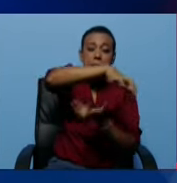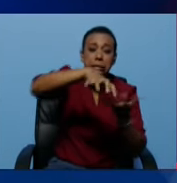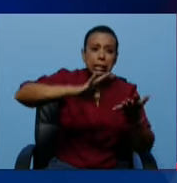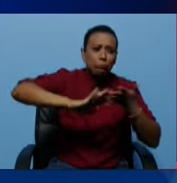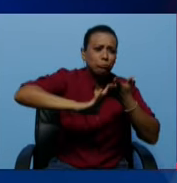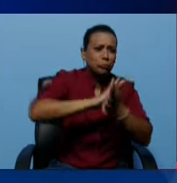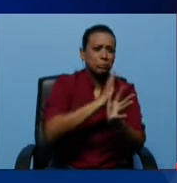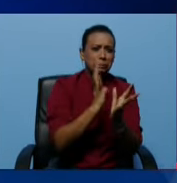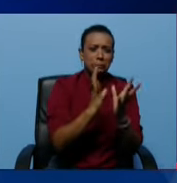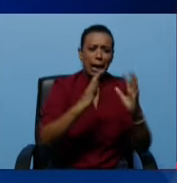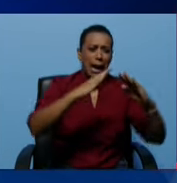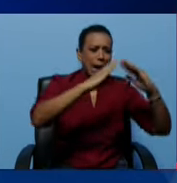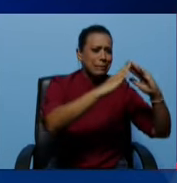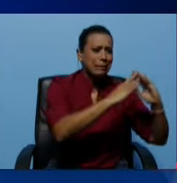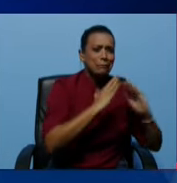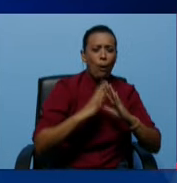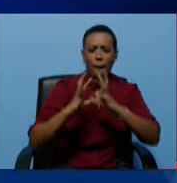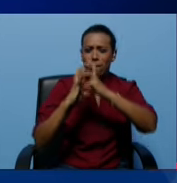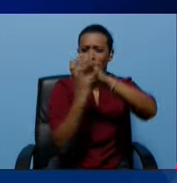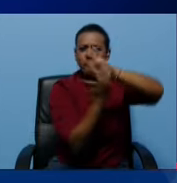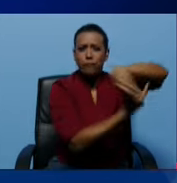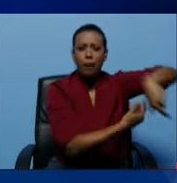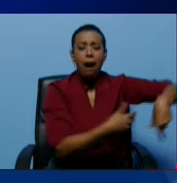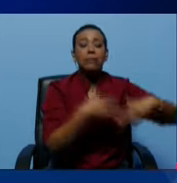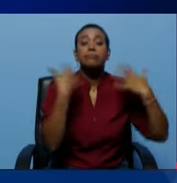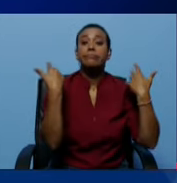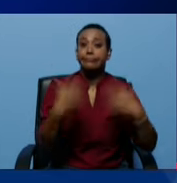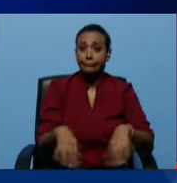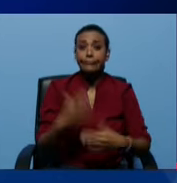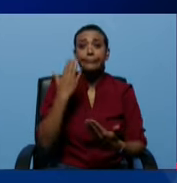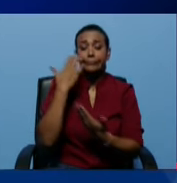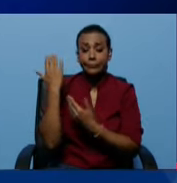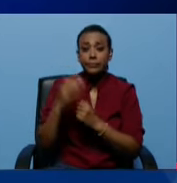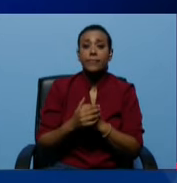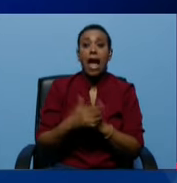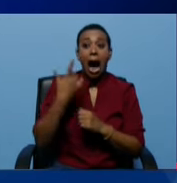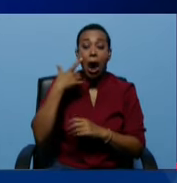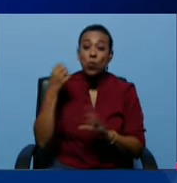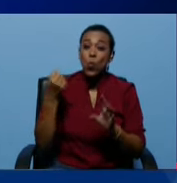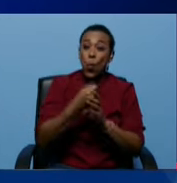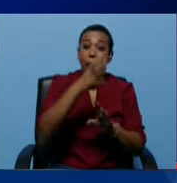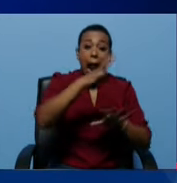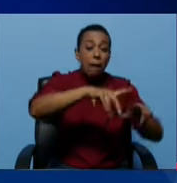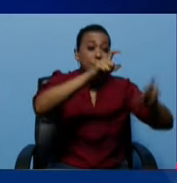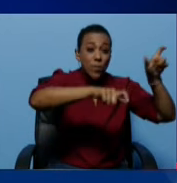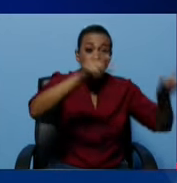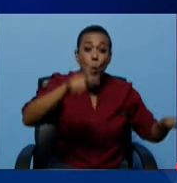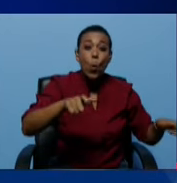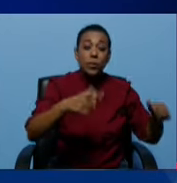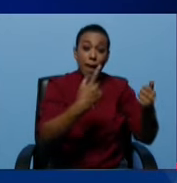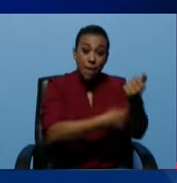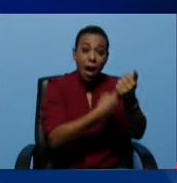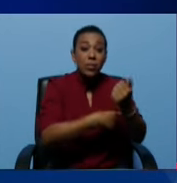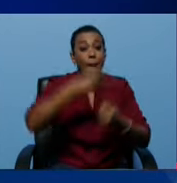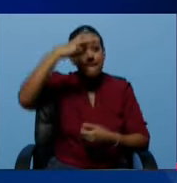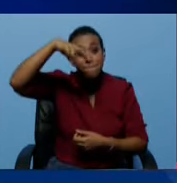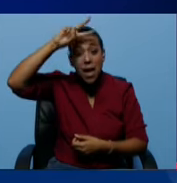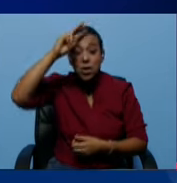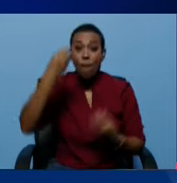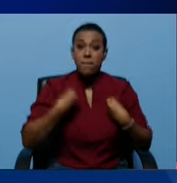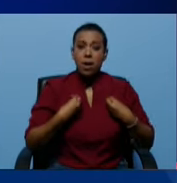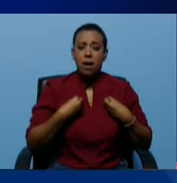letal de los huracanes. Y ha golpeado duramente a nuestros hermanos mexicanos.